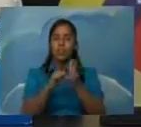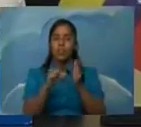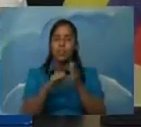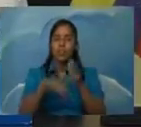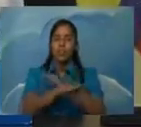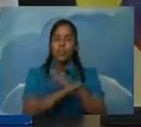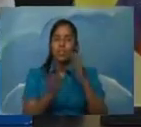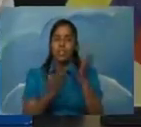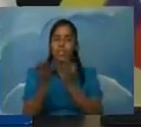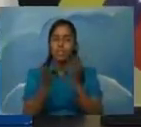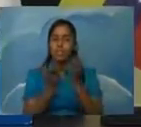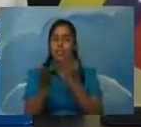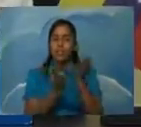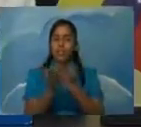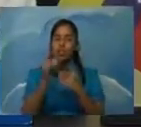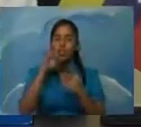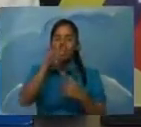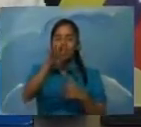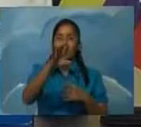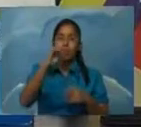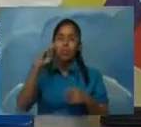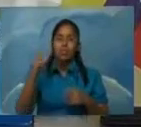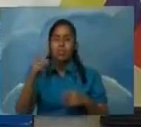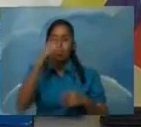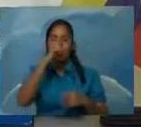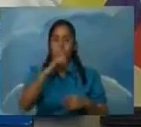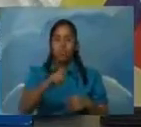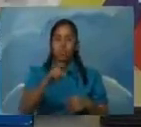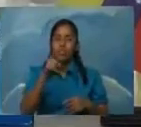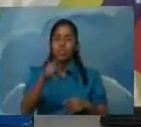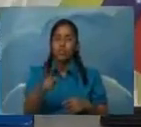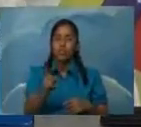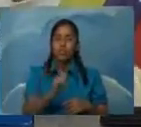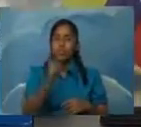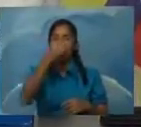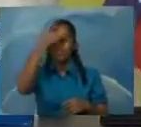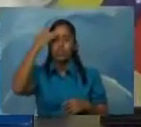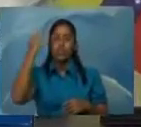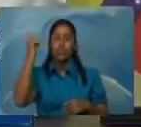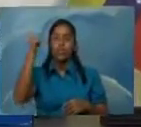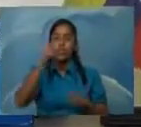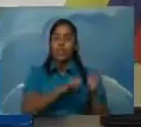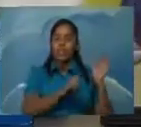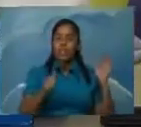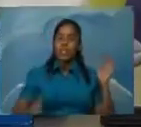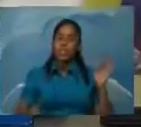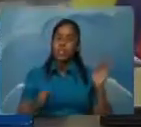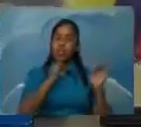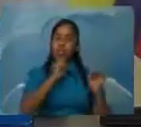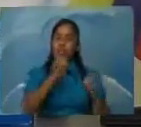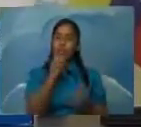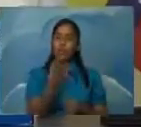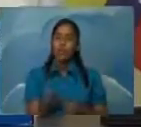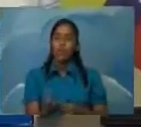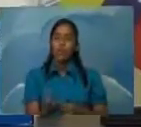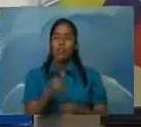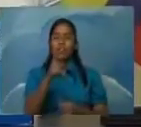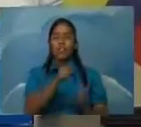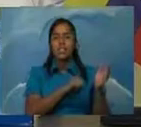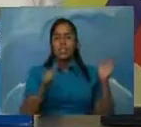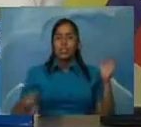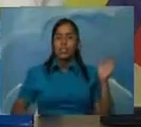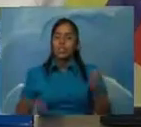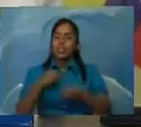sirviente durante 400 años. Tú no te olvides que el Señor es bueno, que el Señor te hizo